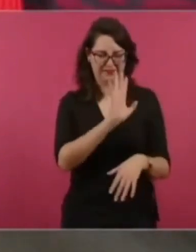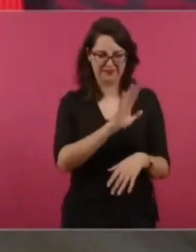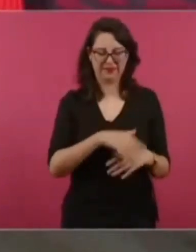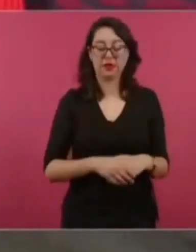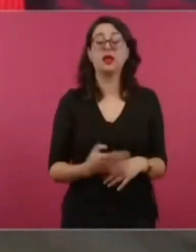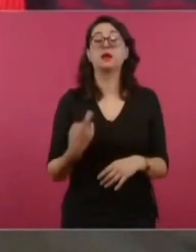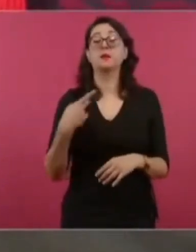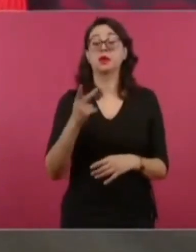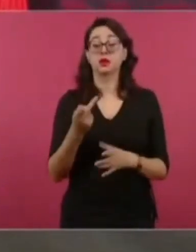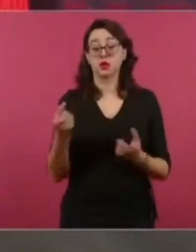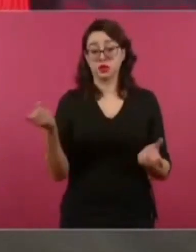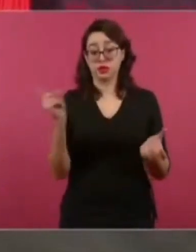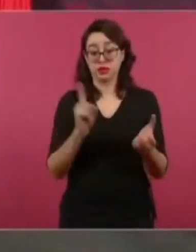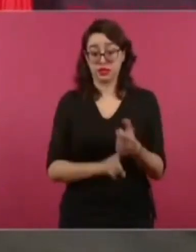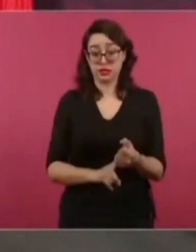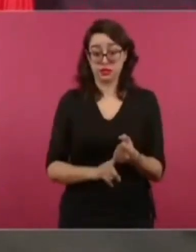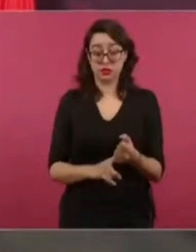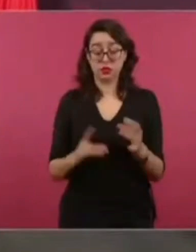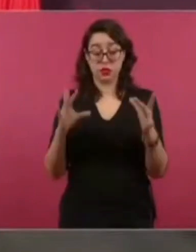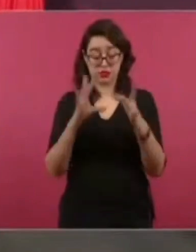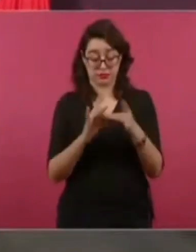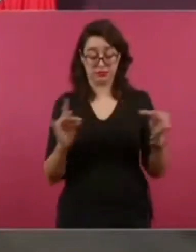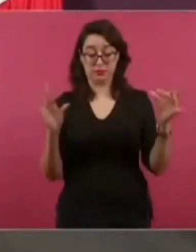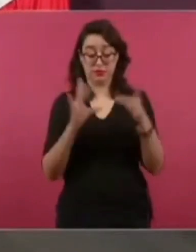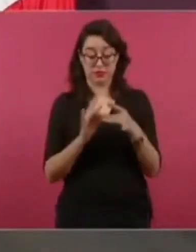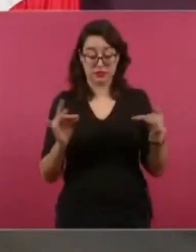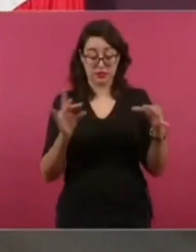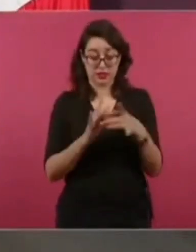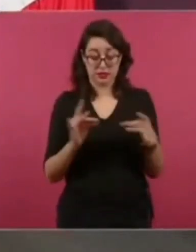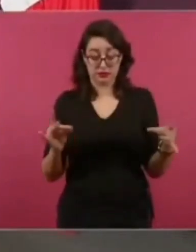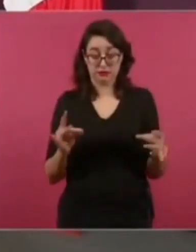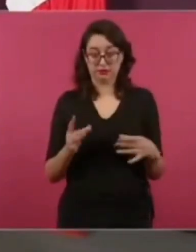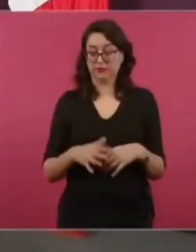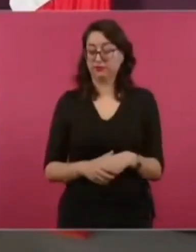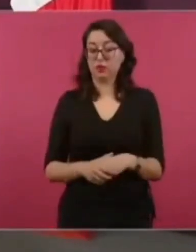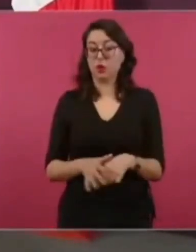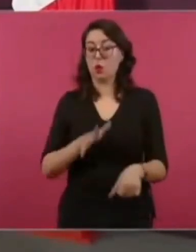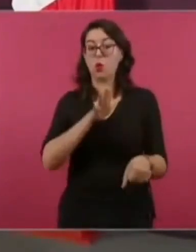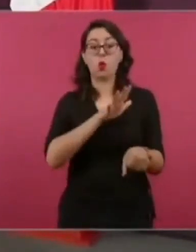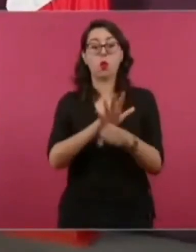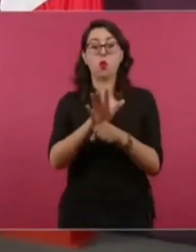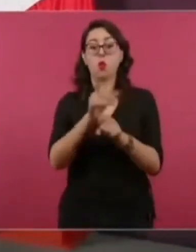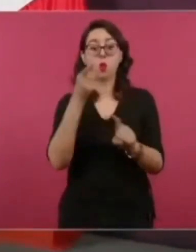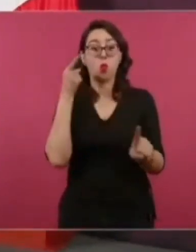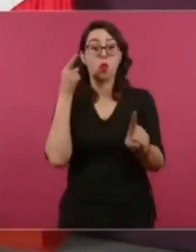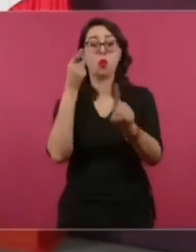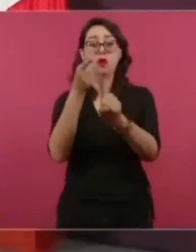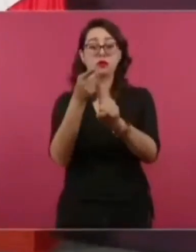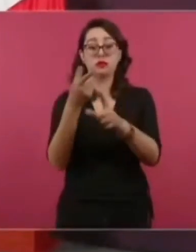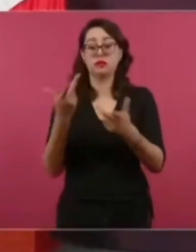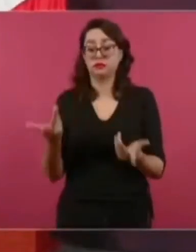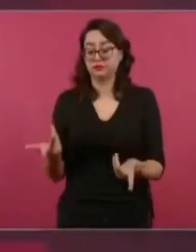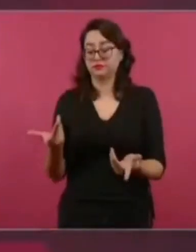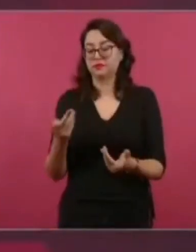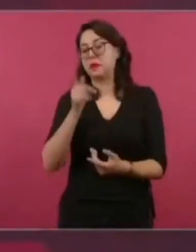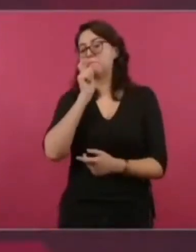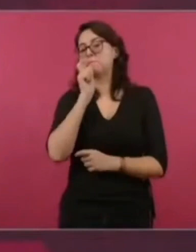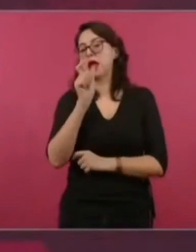van a ver que el objetivo principal de lo que llamaban